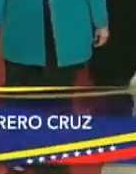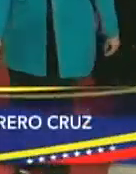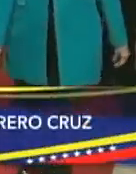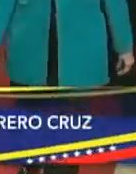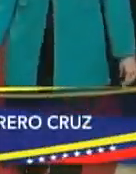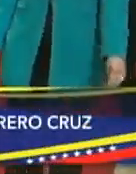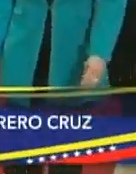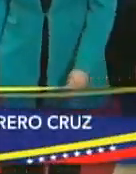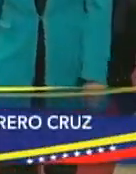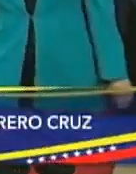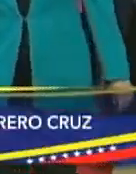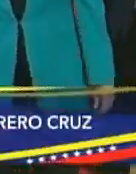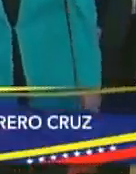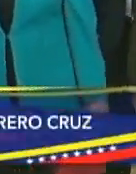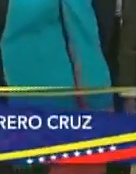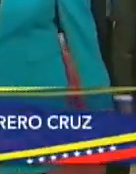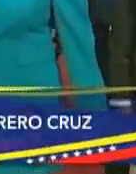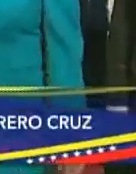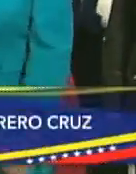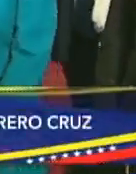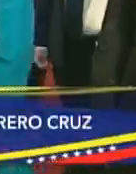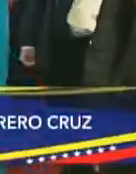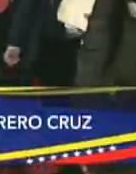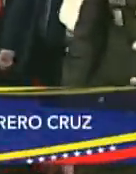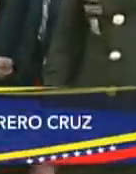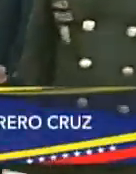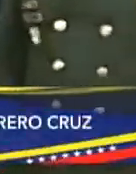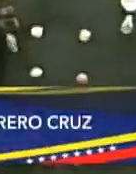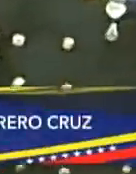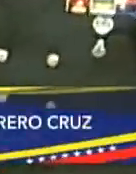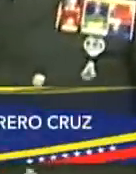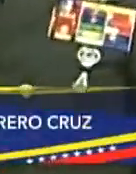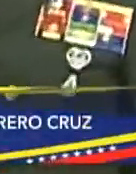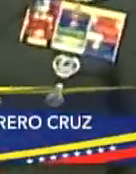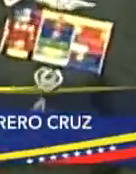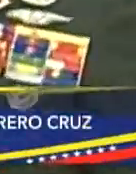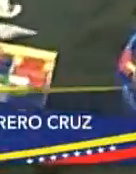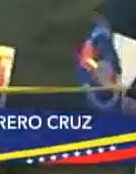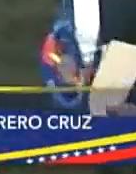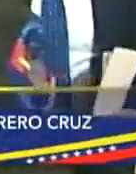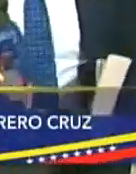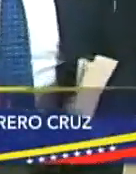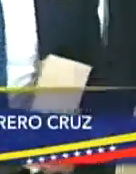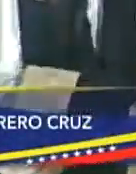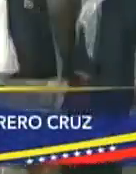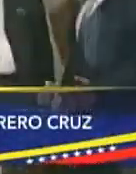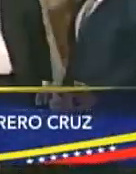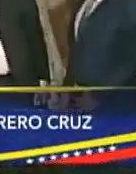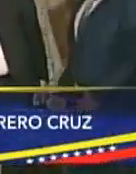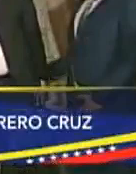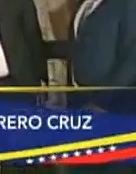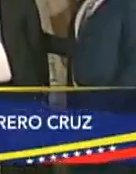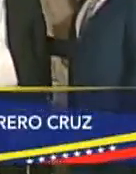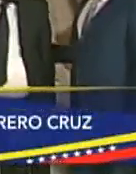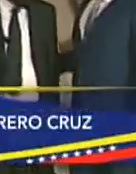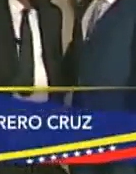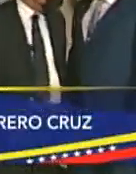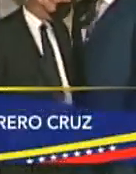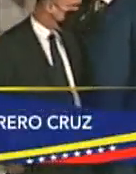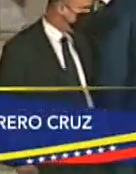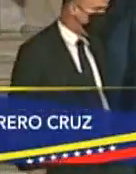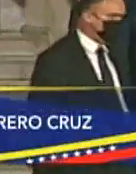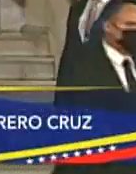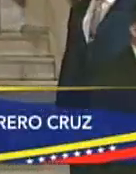y salvaguardar la salud de la población en las comunidades. El pasado 6 de mayo, el jefe de Estado venezolano expresó su solidaridad con